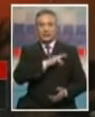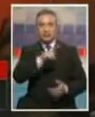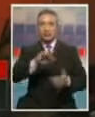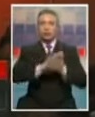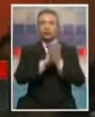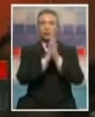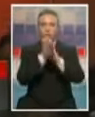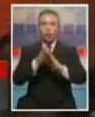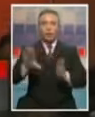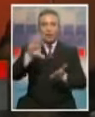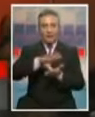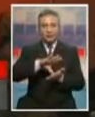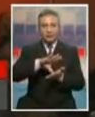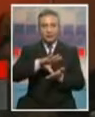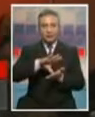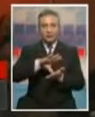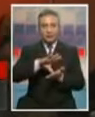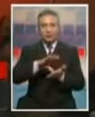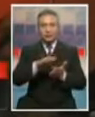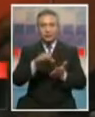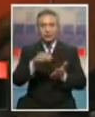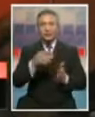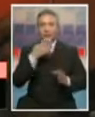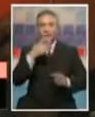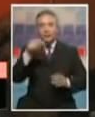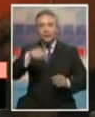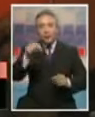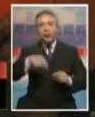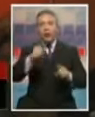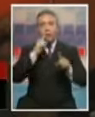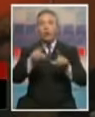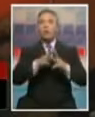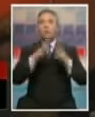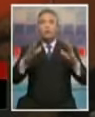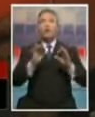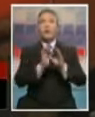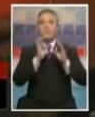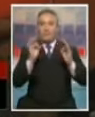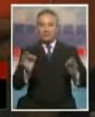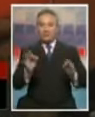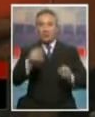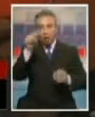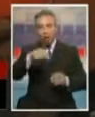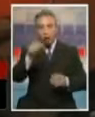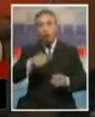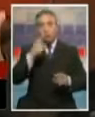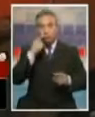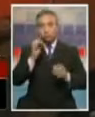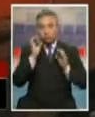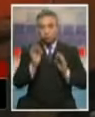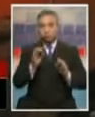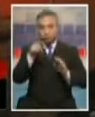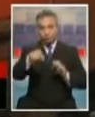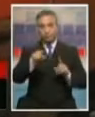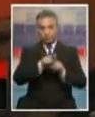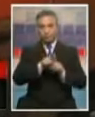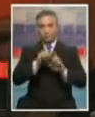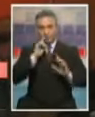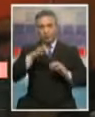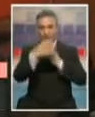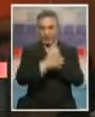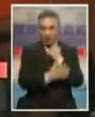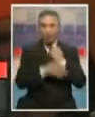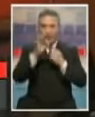el país y también para toda Latinoamérica. Un debate además muy especial, porque hoy el protagonismo estará en las regiones, en los desafíos